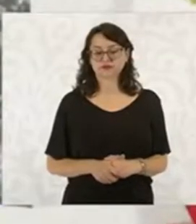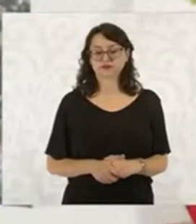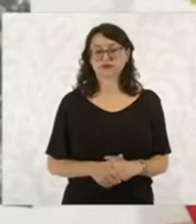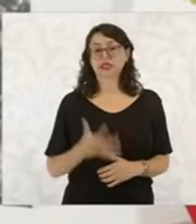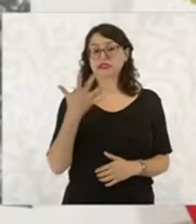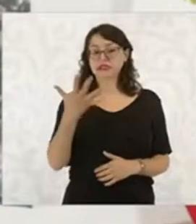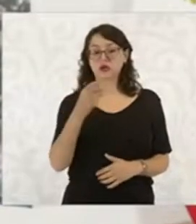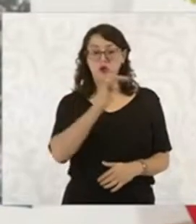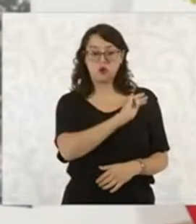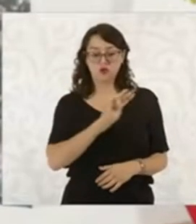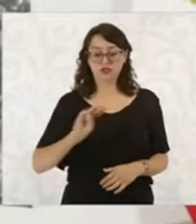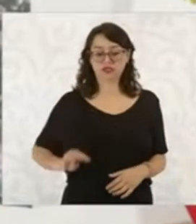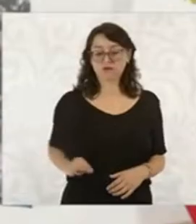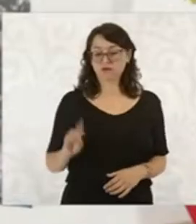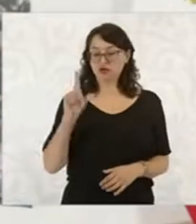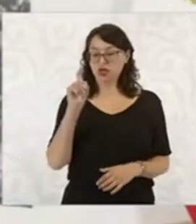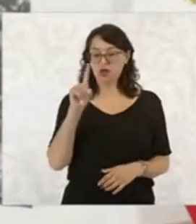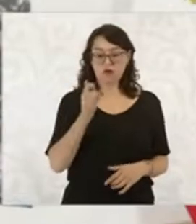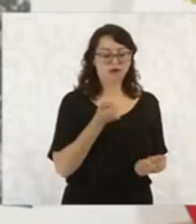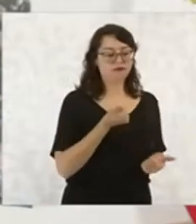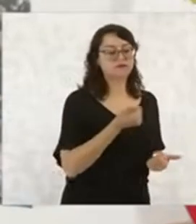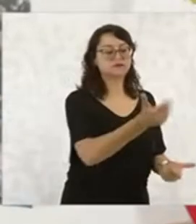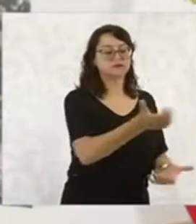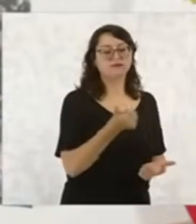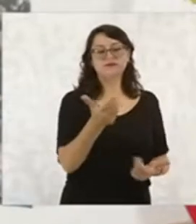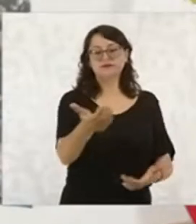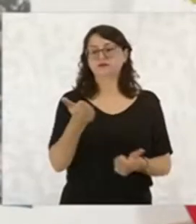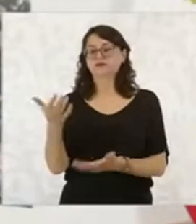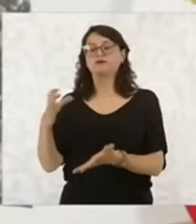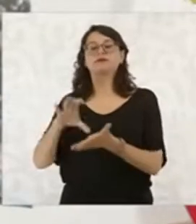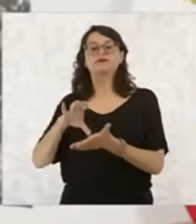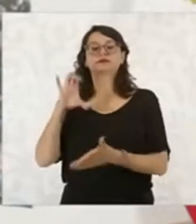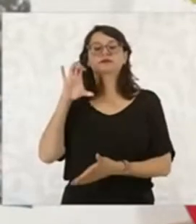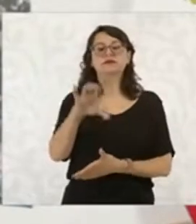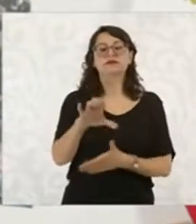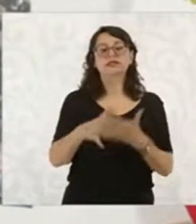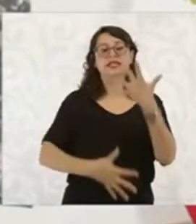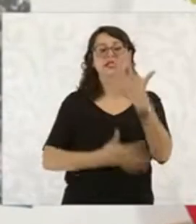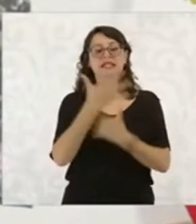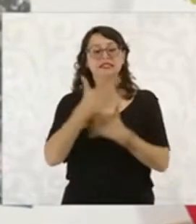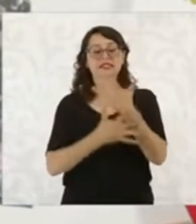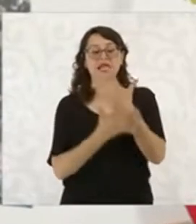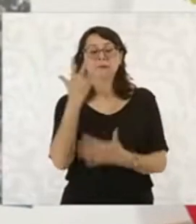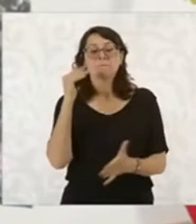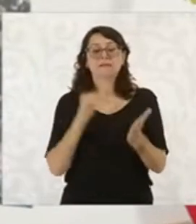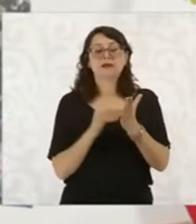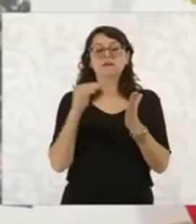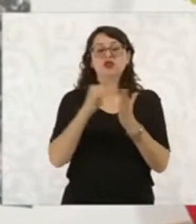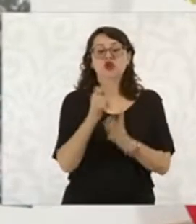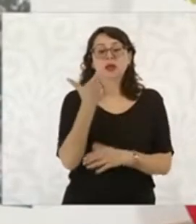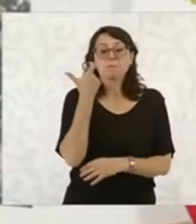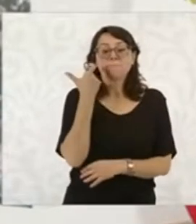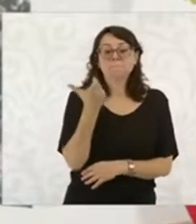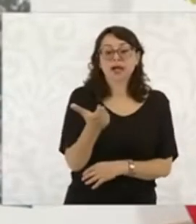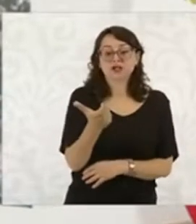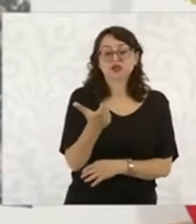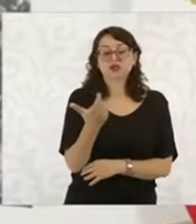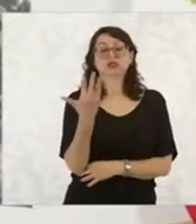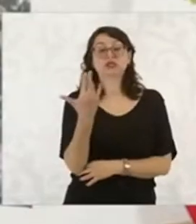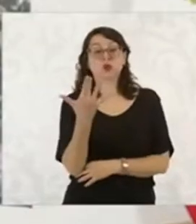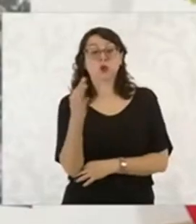5 municipios. La obra contempla una inversión de 15,000 millones de pesos, de los cuales la mitad